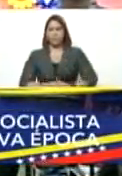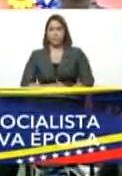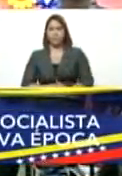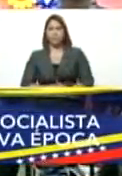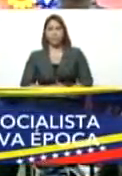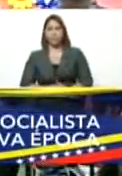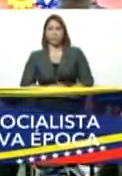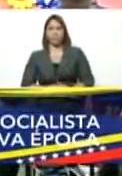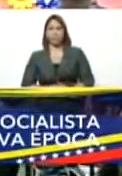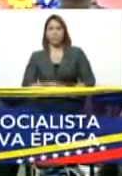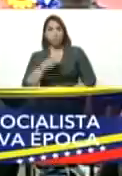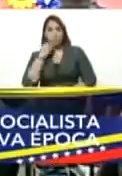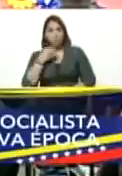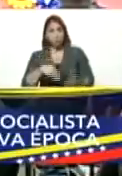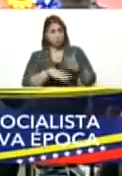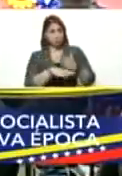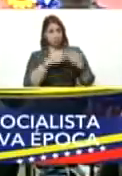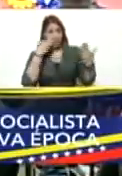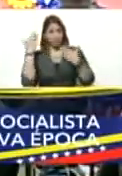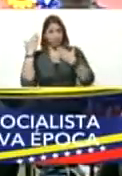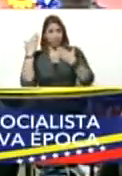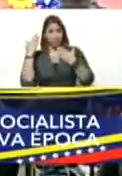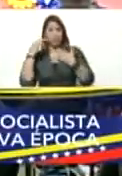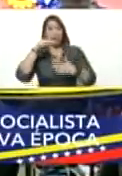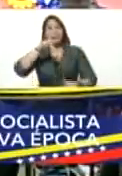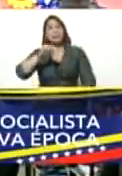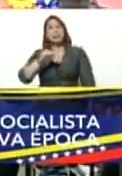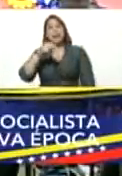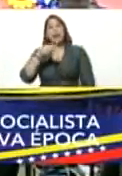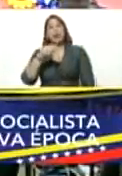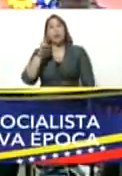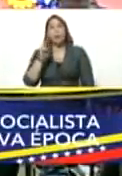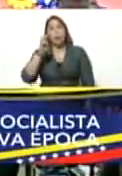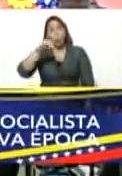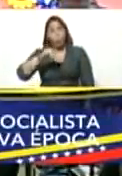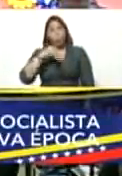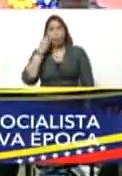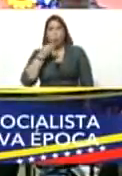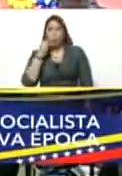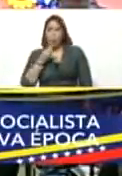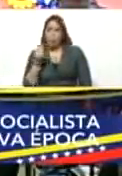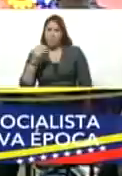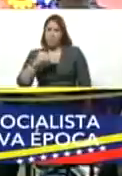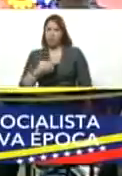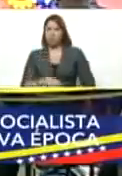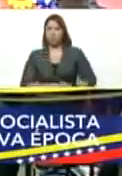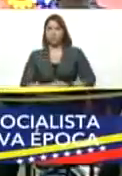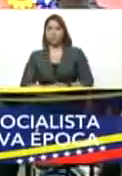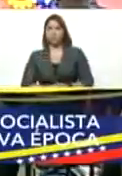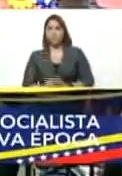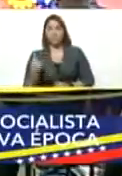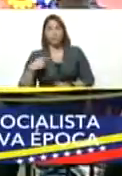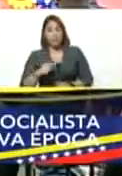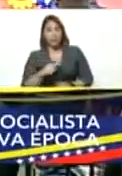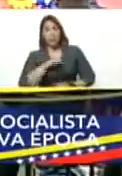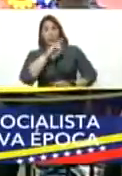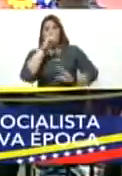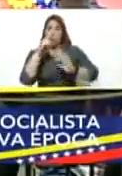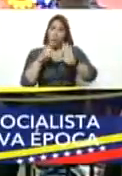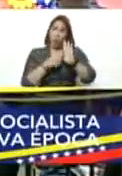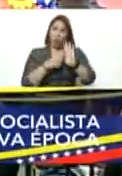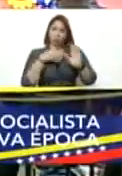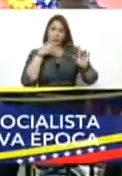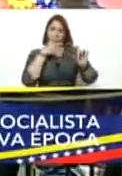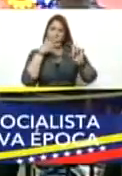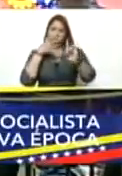Es jovencito, Mervin Maldonado, Nahum. Es la generación más joven que tiene que completar su